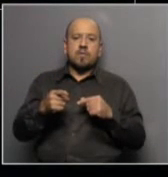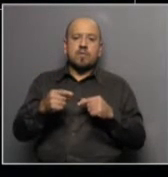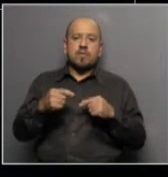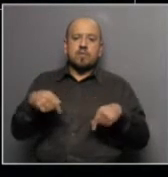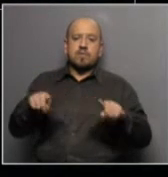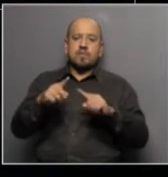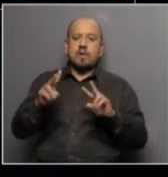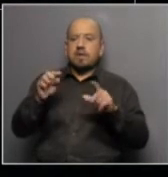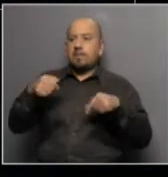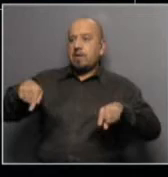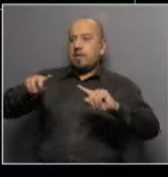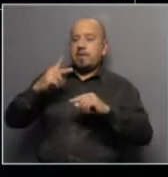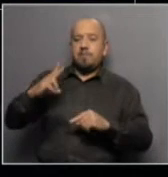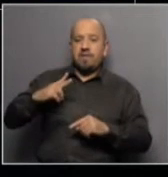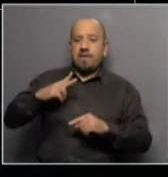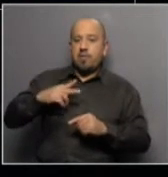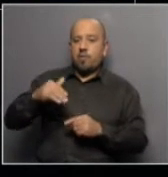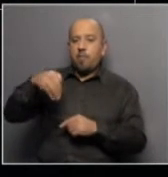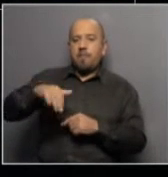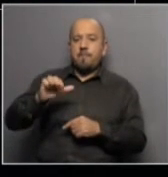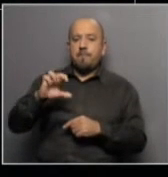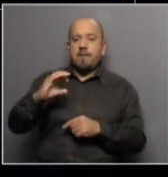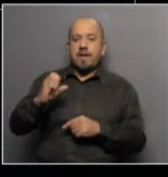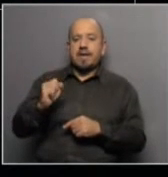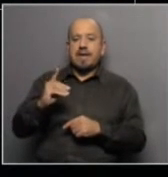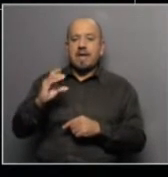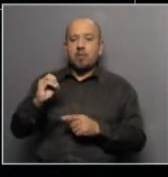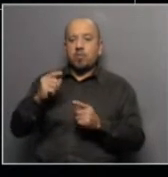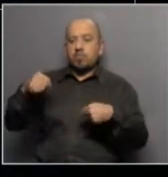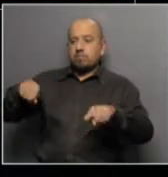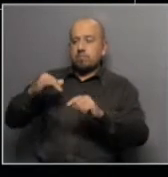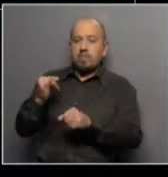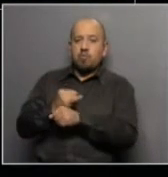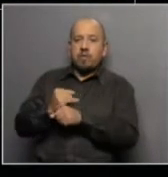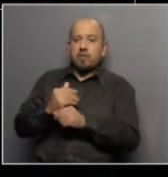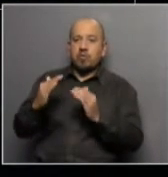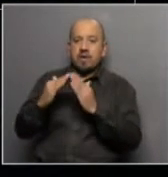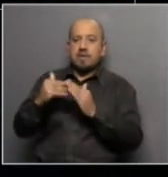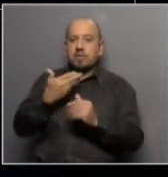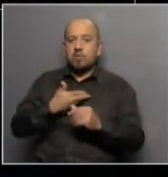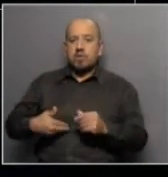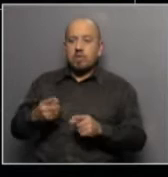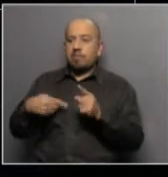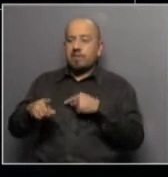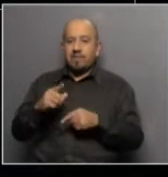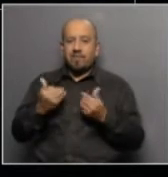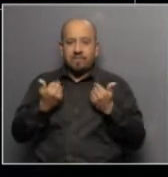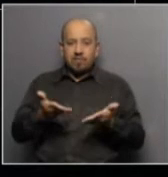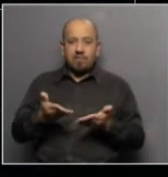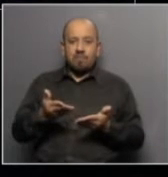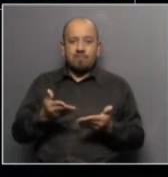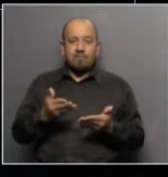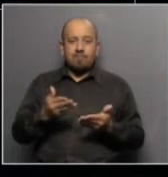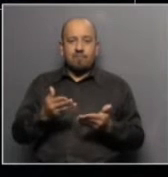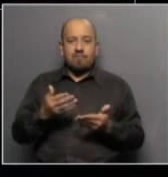al mercado inmobiliario, pero sin una perspectiva que evidentemente favorezca ni siquiera a los,